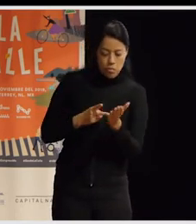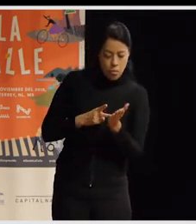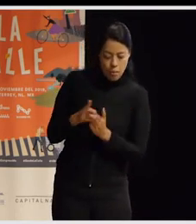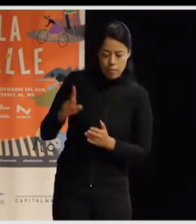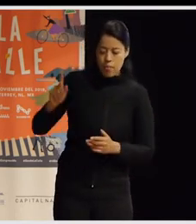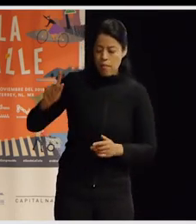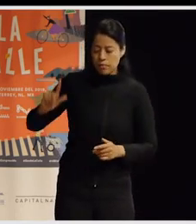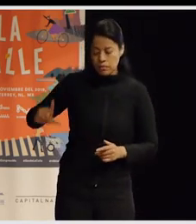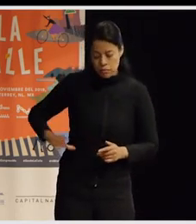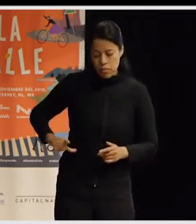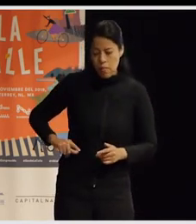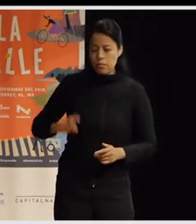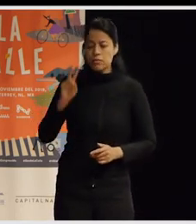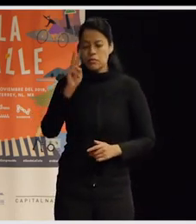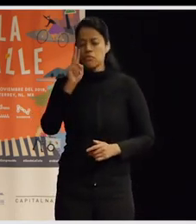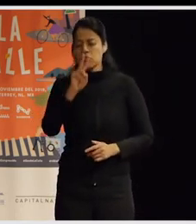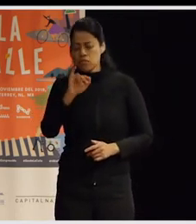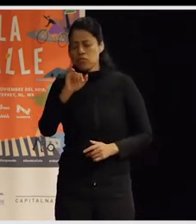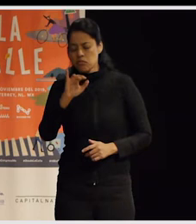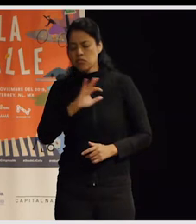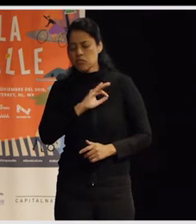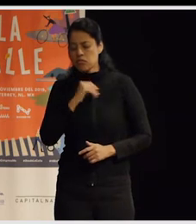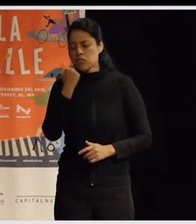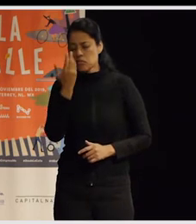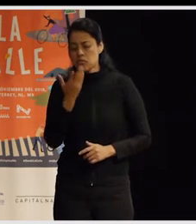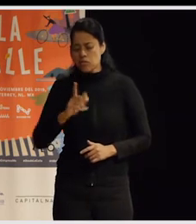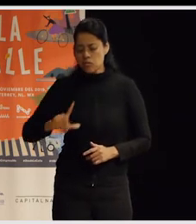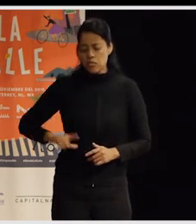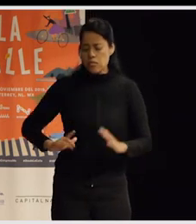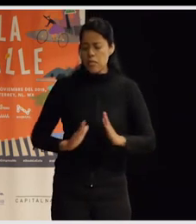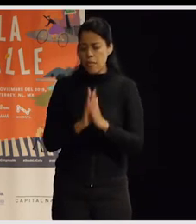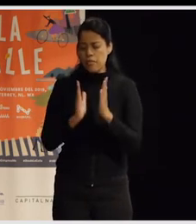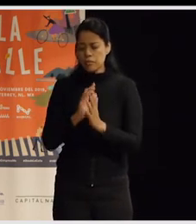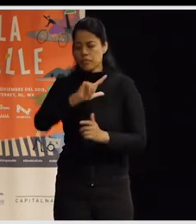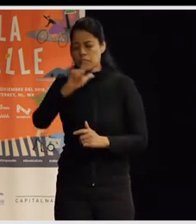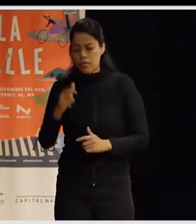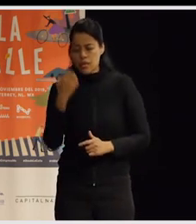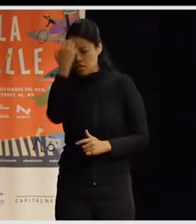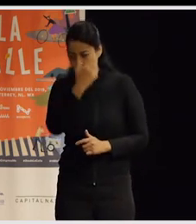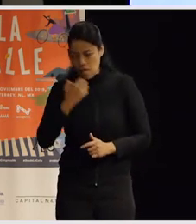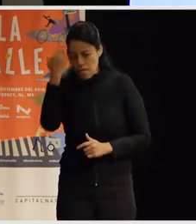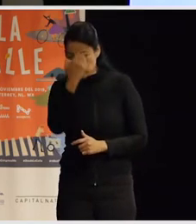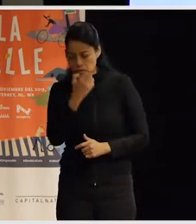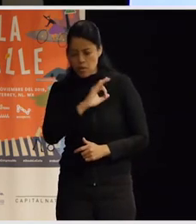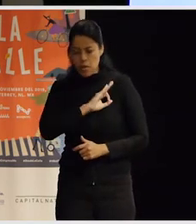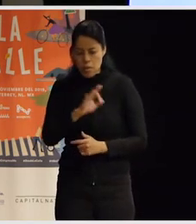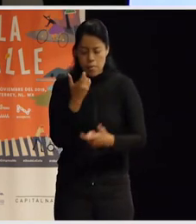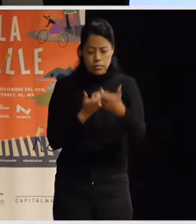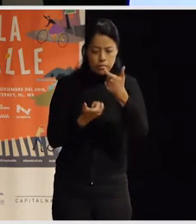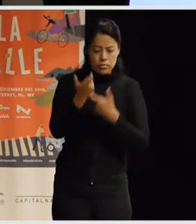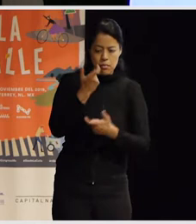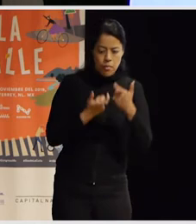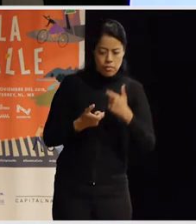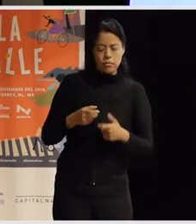voluntad política si se veía de parte del gobierno del estado los segundos de evaluar la capacidad financiera porque con base en eso puedes